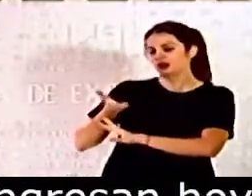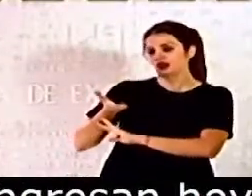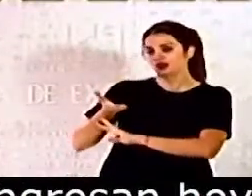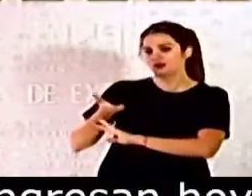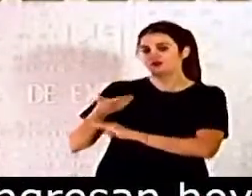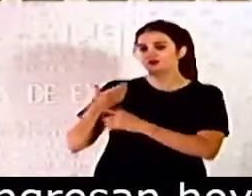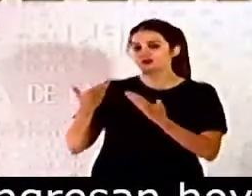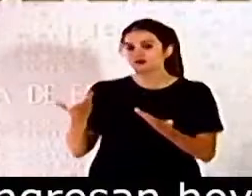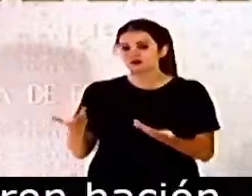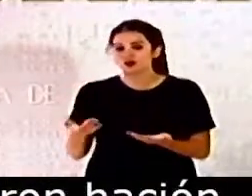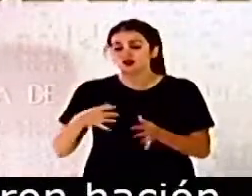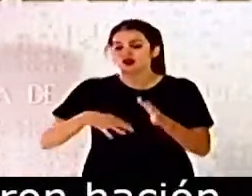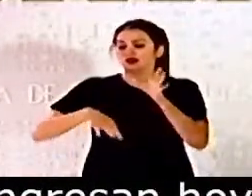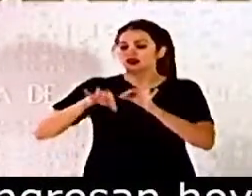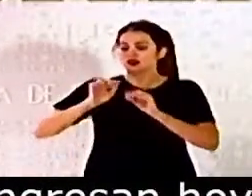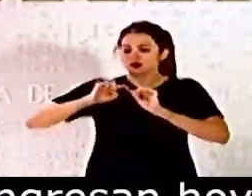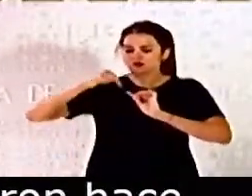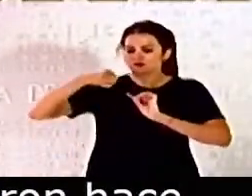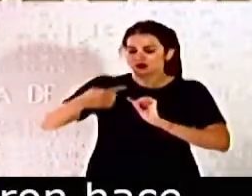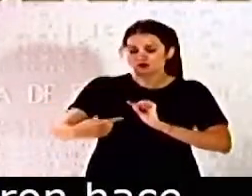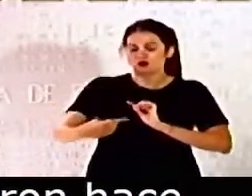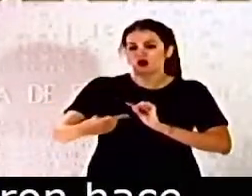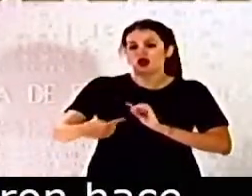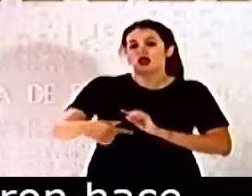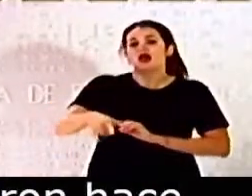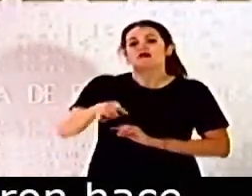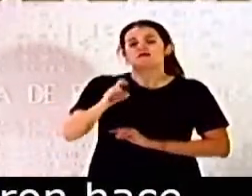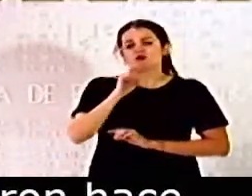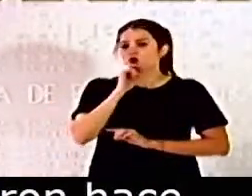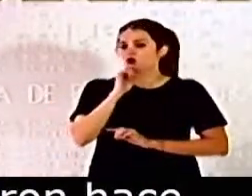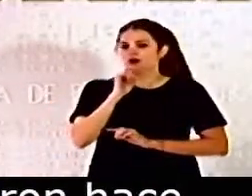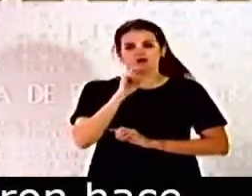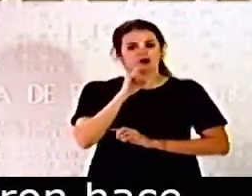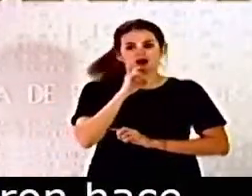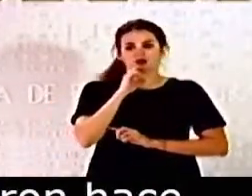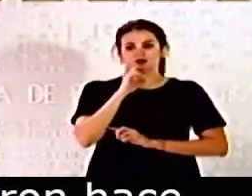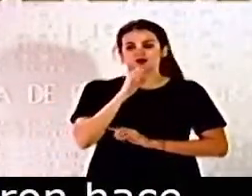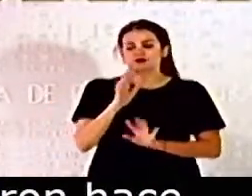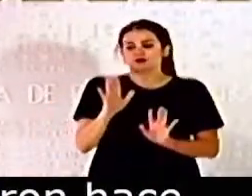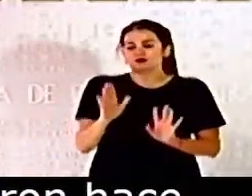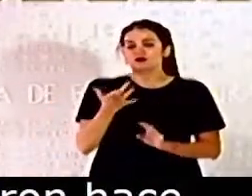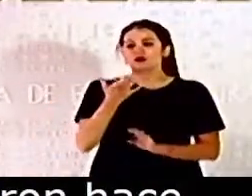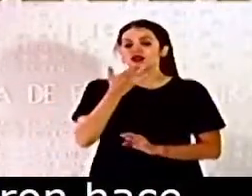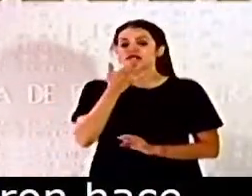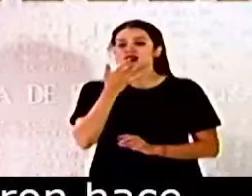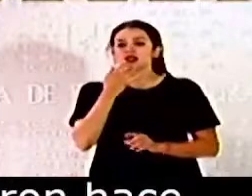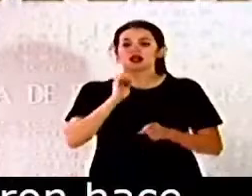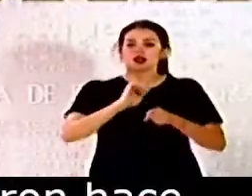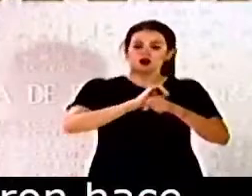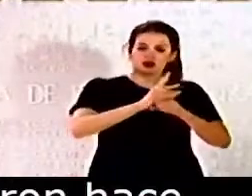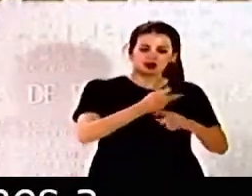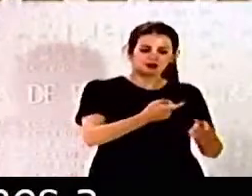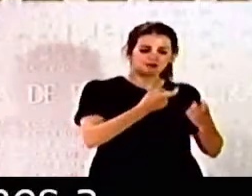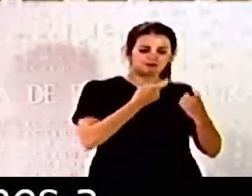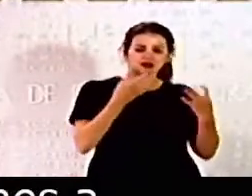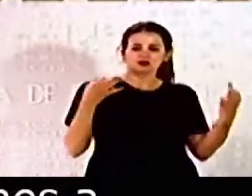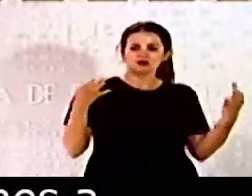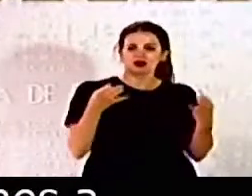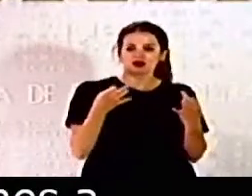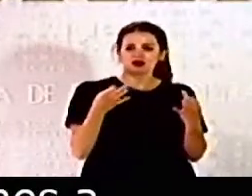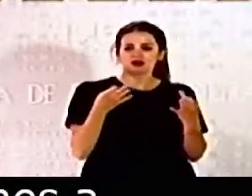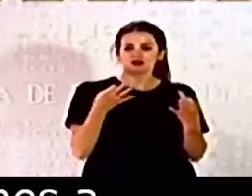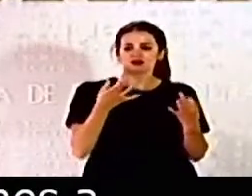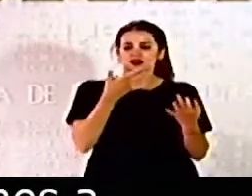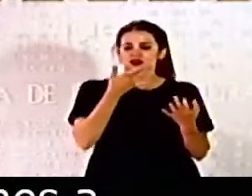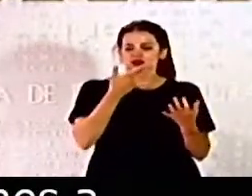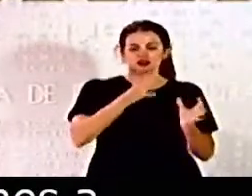Luego, tomar decisiones a posteriori es muy difícil. Si algo nos ha enseñado el virus es que si la cadena